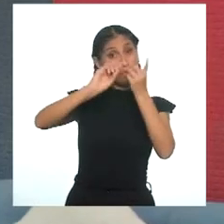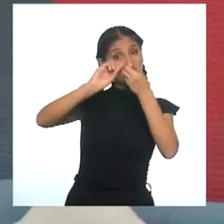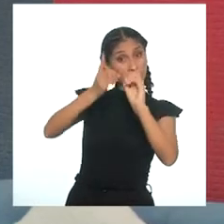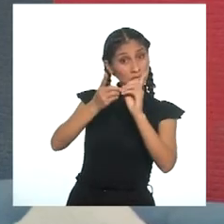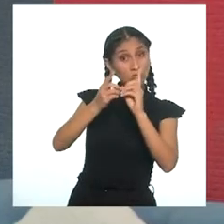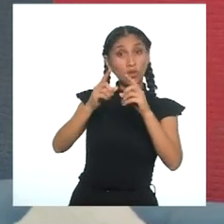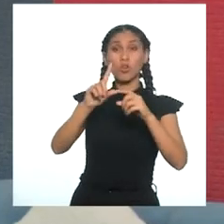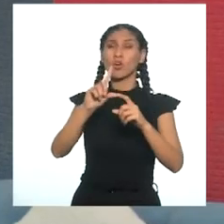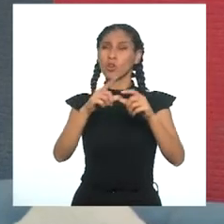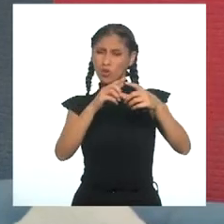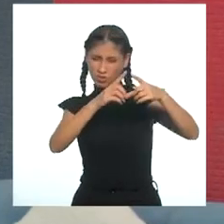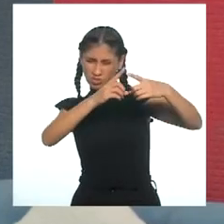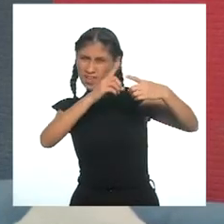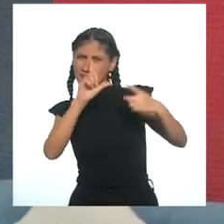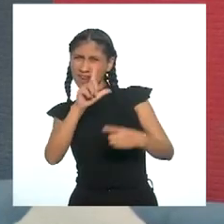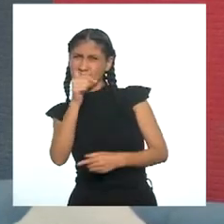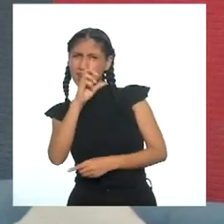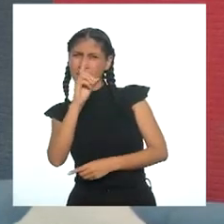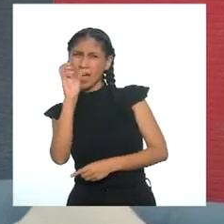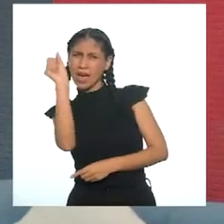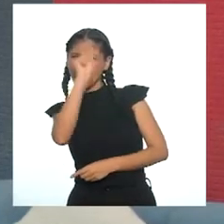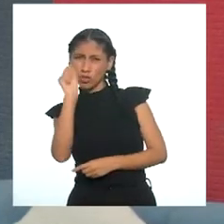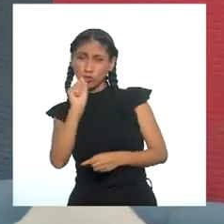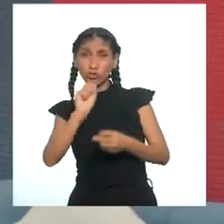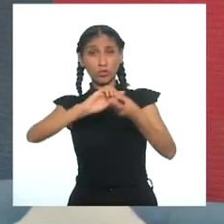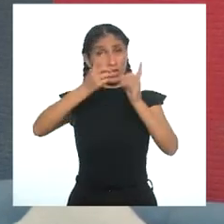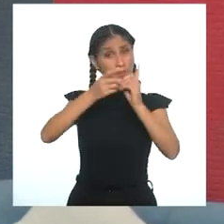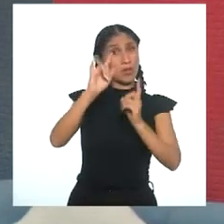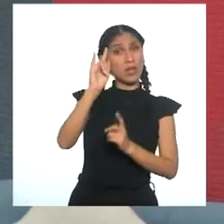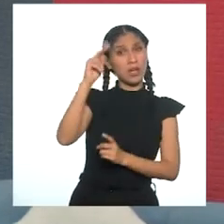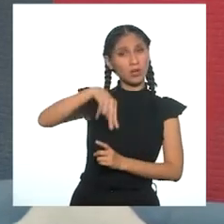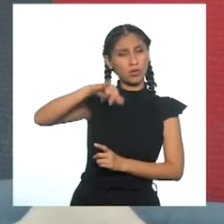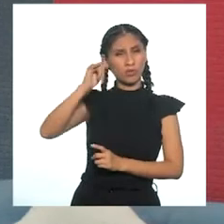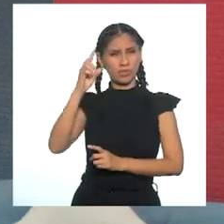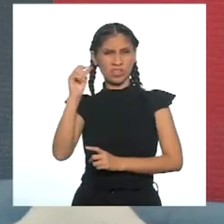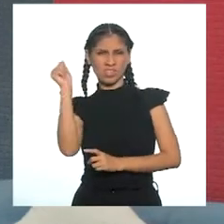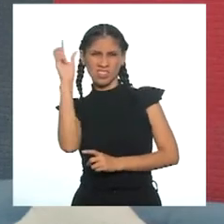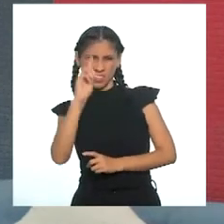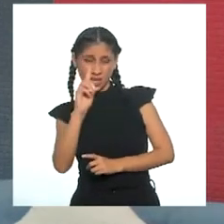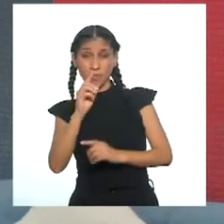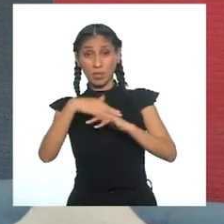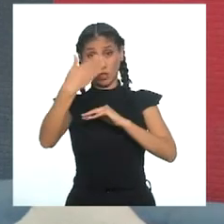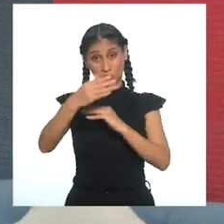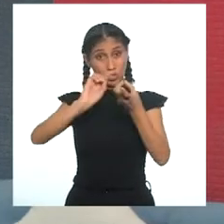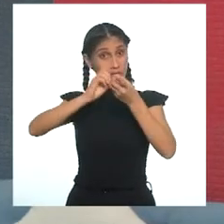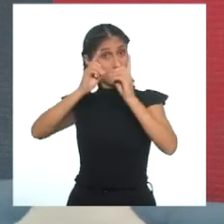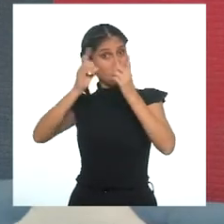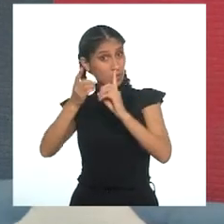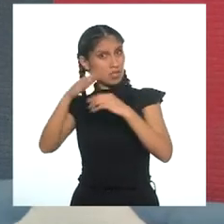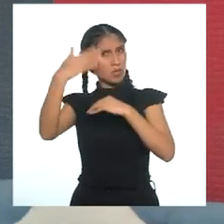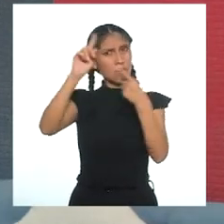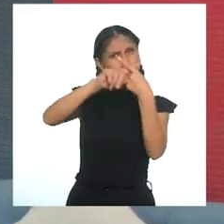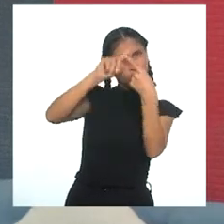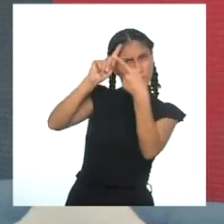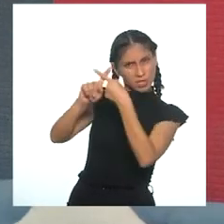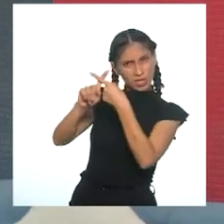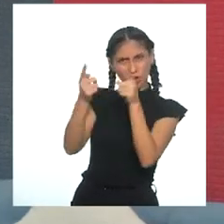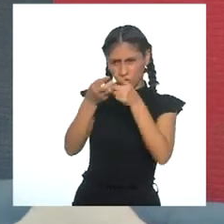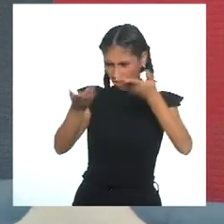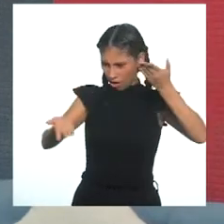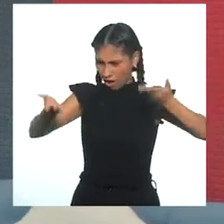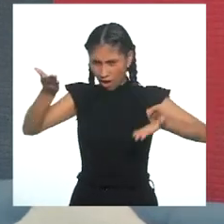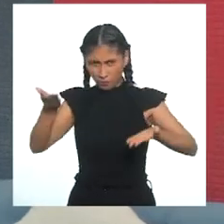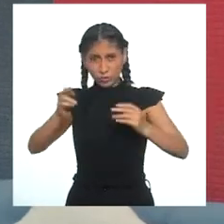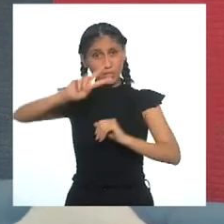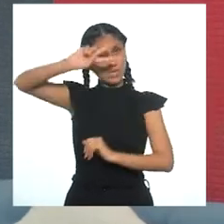longitudes de los lados a la unidad de área solicitada para luego calcular el área multiplicando ambas longitudes. Y la segunda,